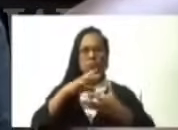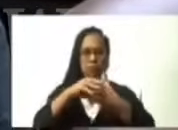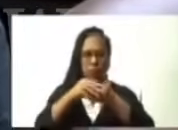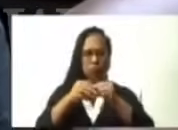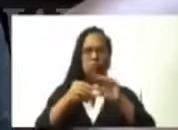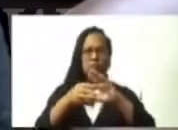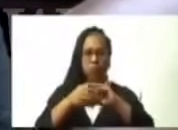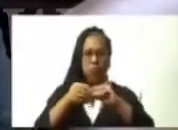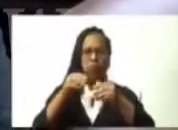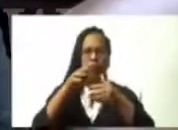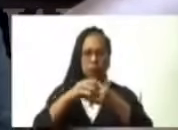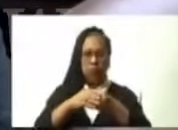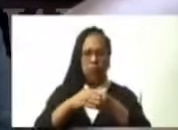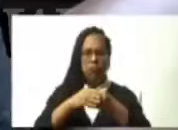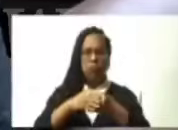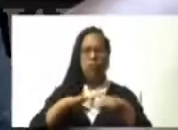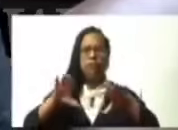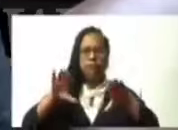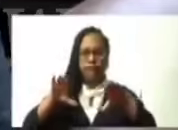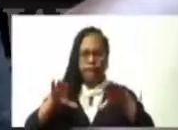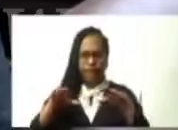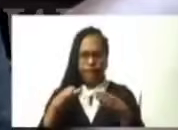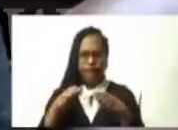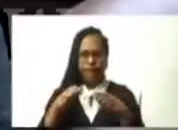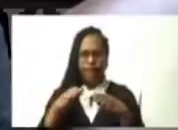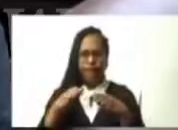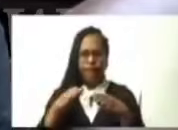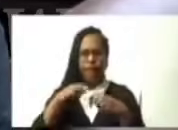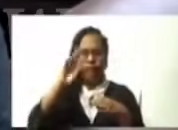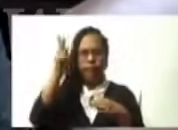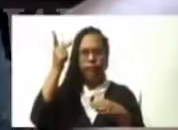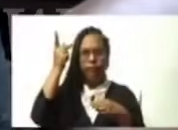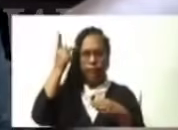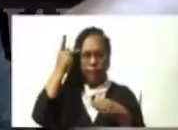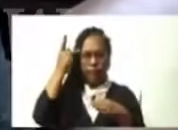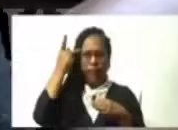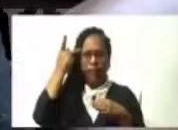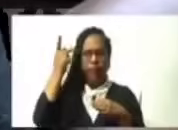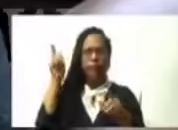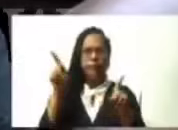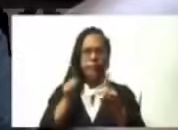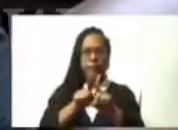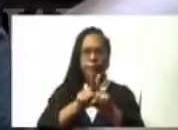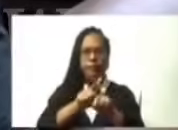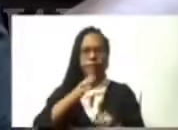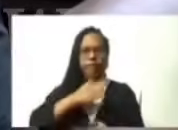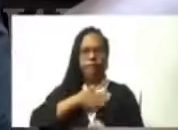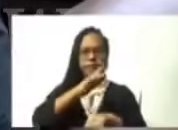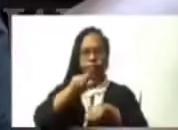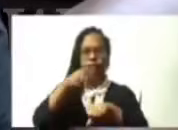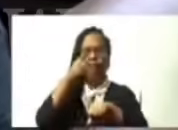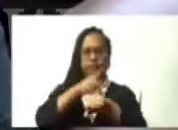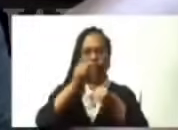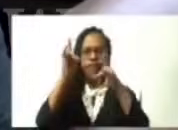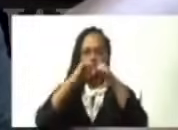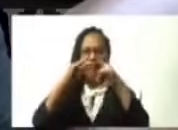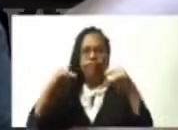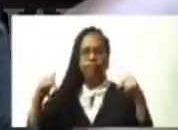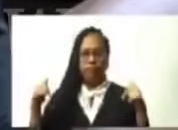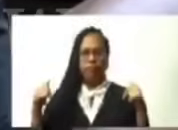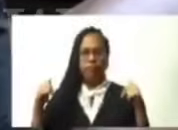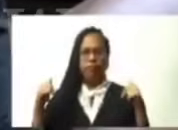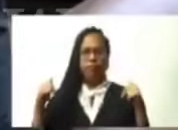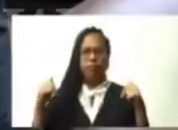Progresista, a nombre de mi provincia, La Altagracia, en nombre del país. Decía mi